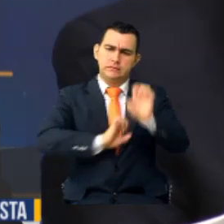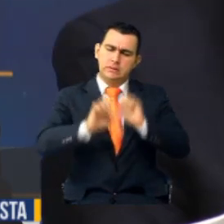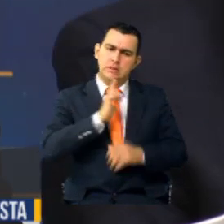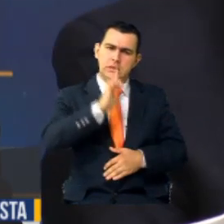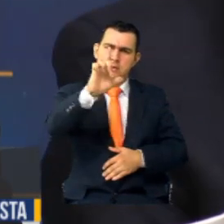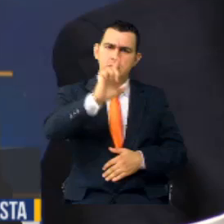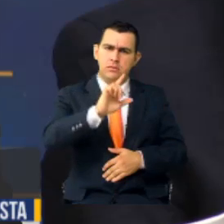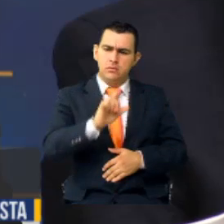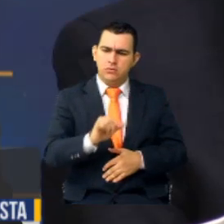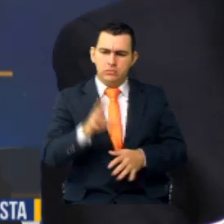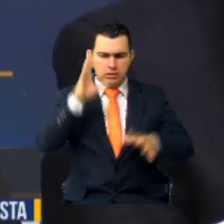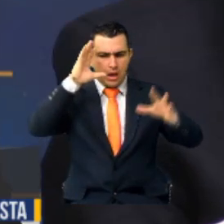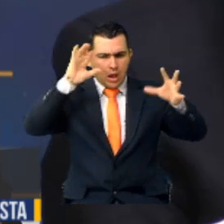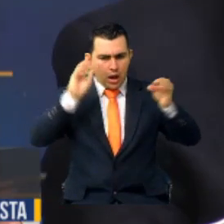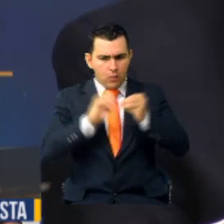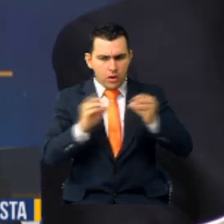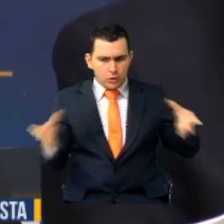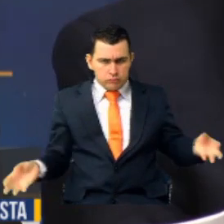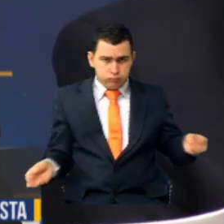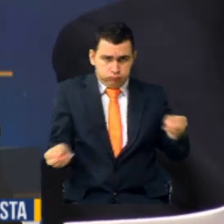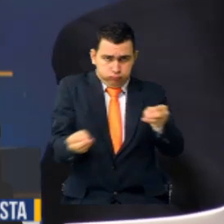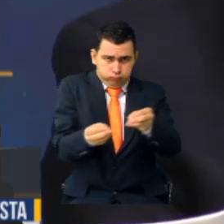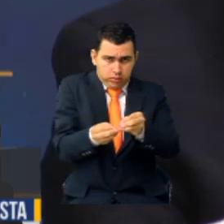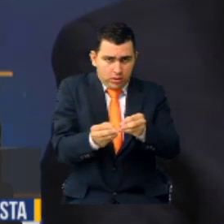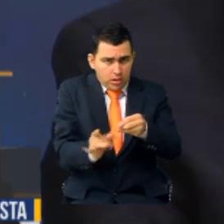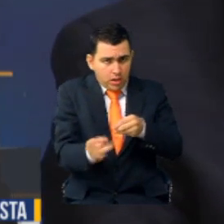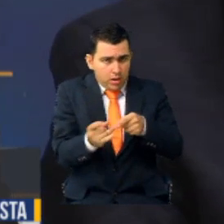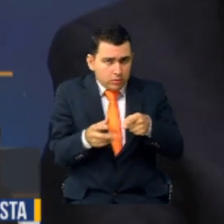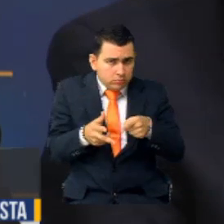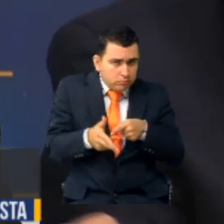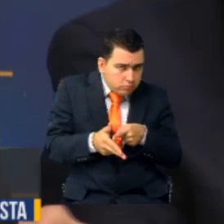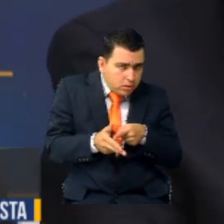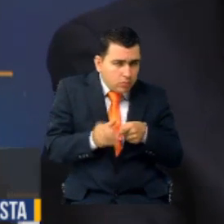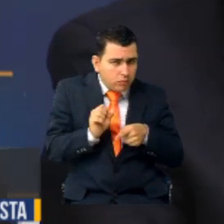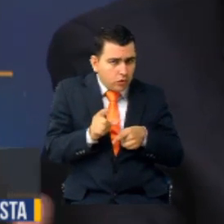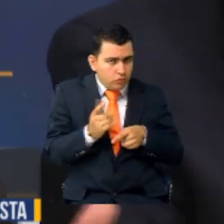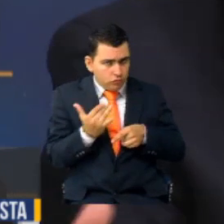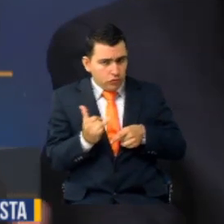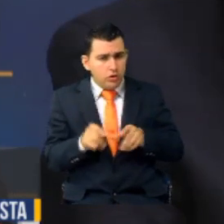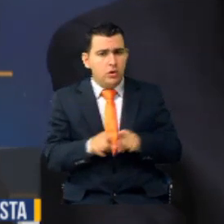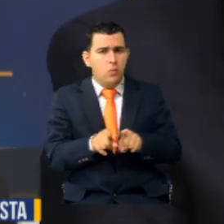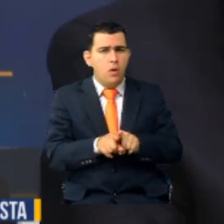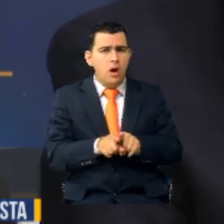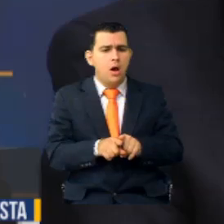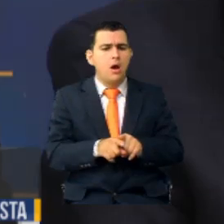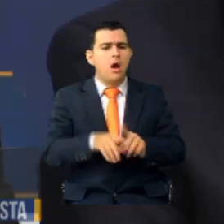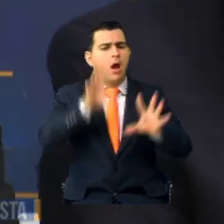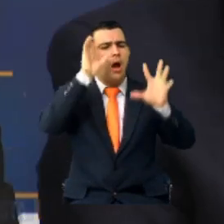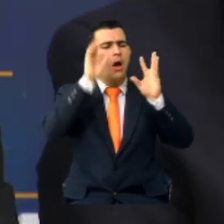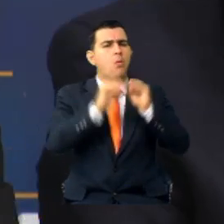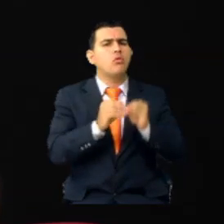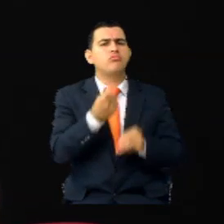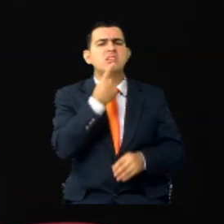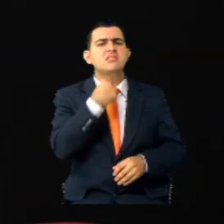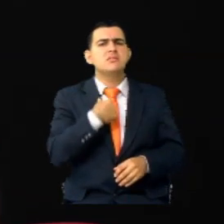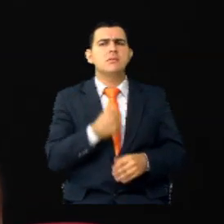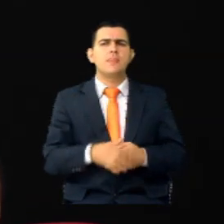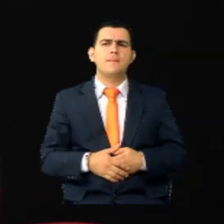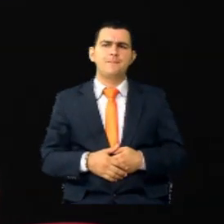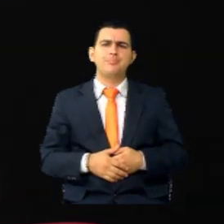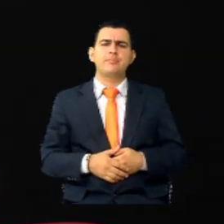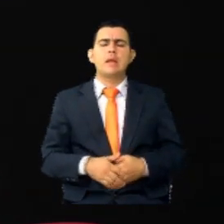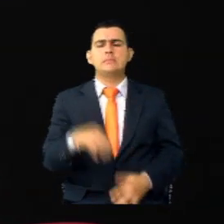limitarán esos compromisos políticos adquiridos con ellos para hacer efectivas las medidas de las que habla? Gracias, Luis